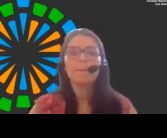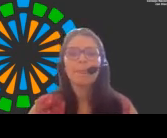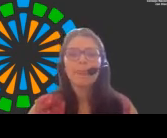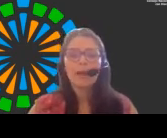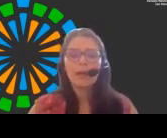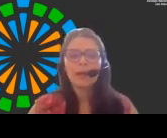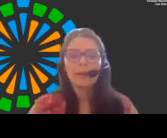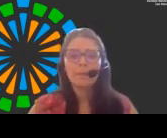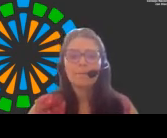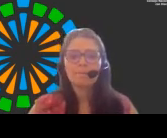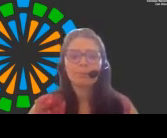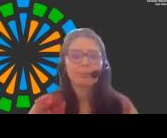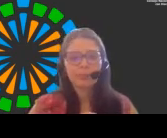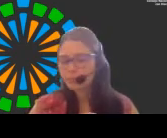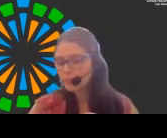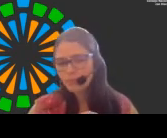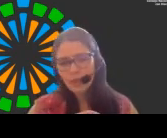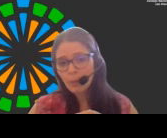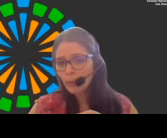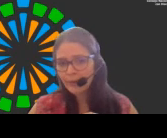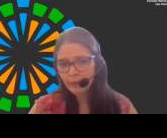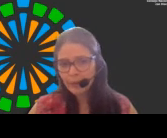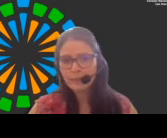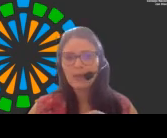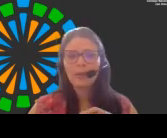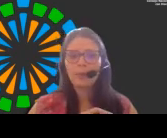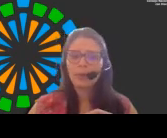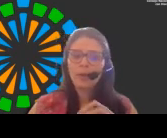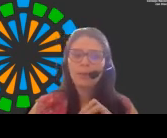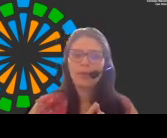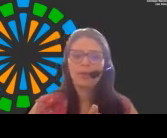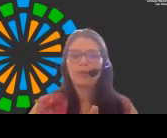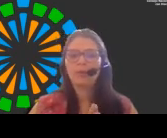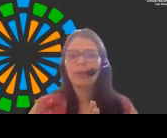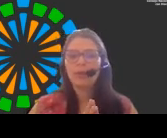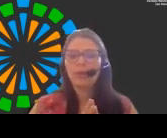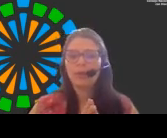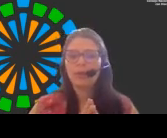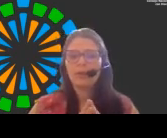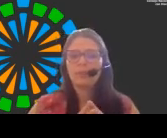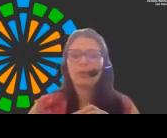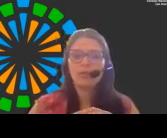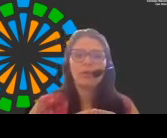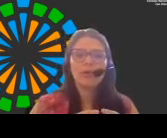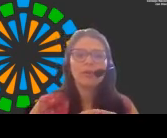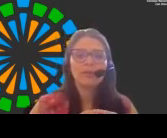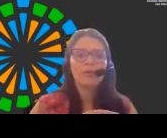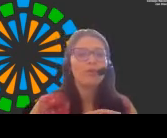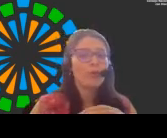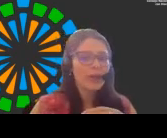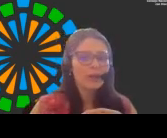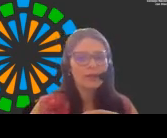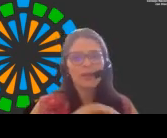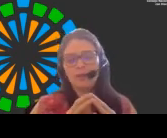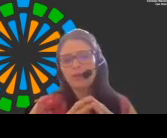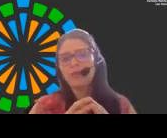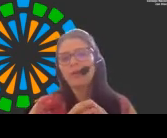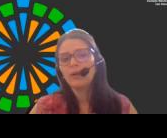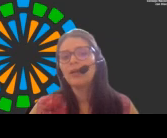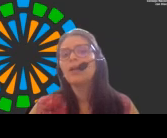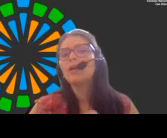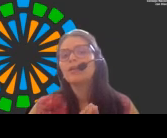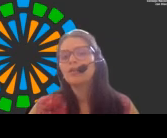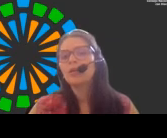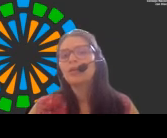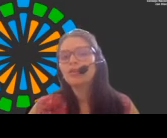formación En buena hora por qué Porque bueno las personas fuera de